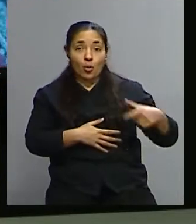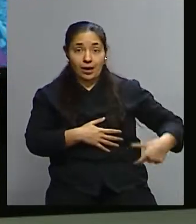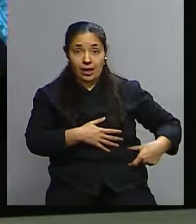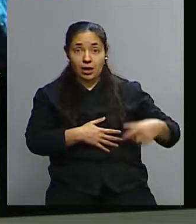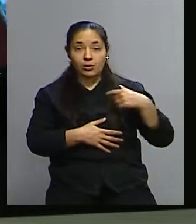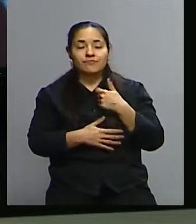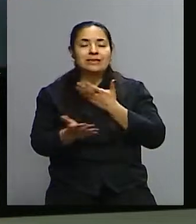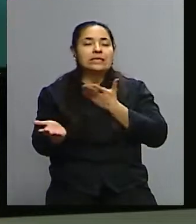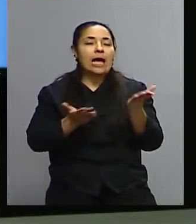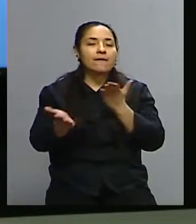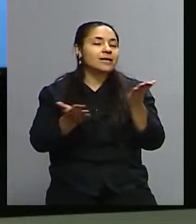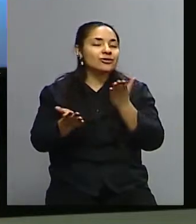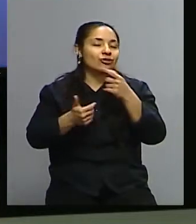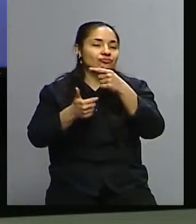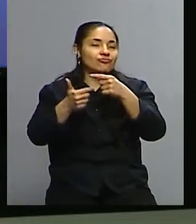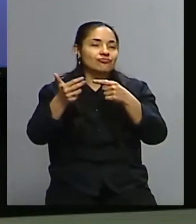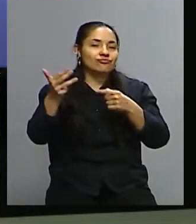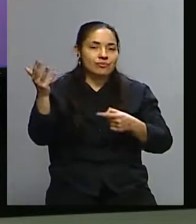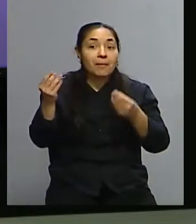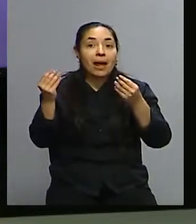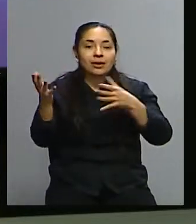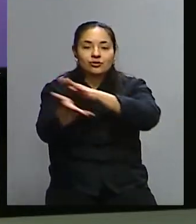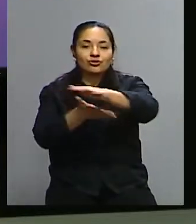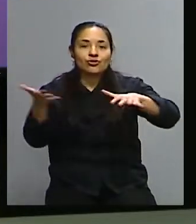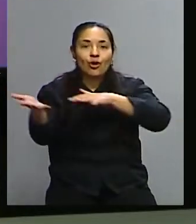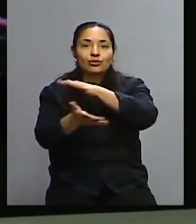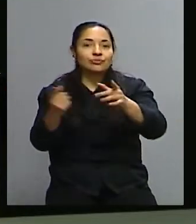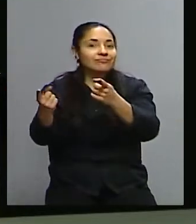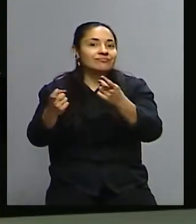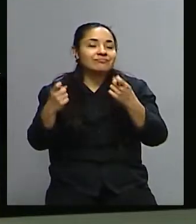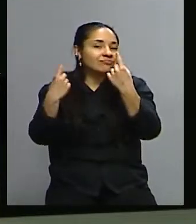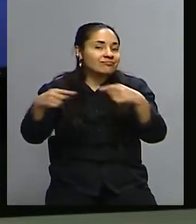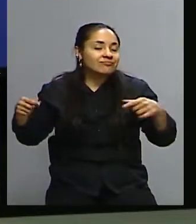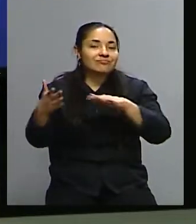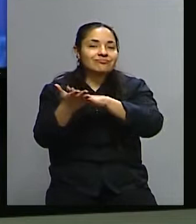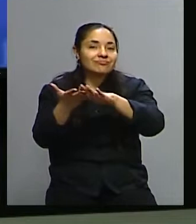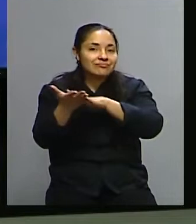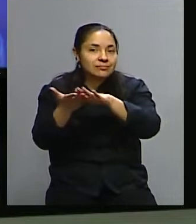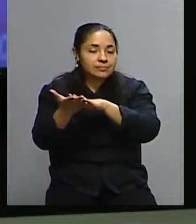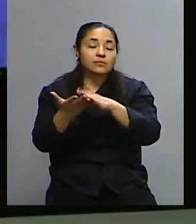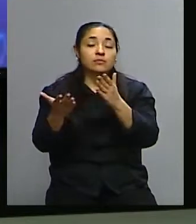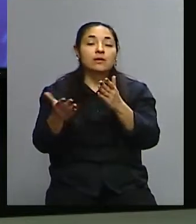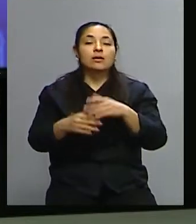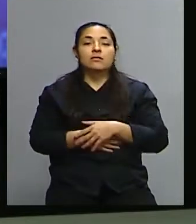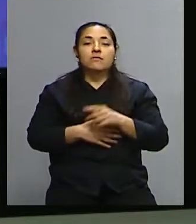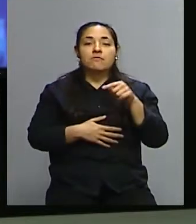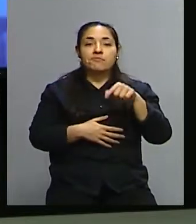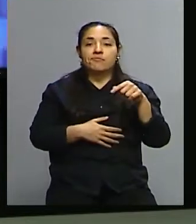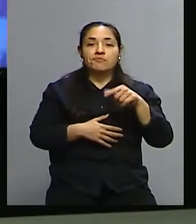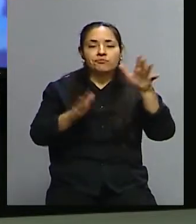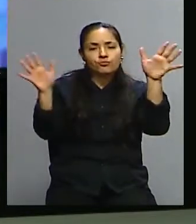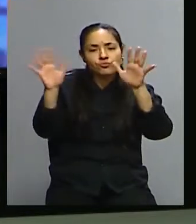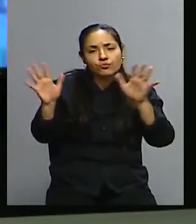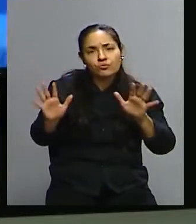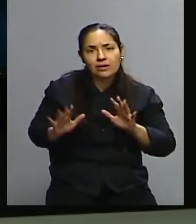sus servicios, para esa satisfacción del bien común, se organiza en general, como en toda república, a